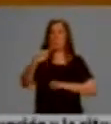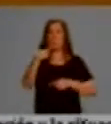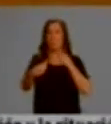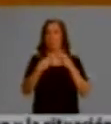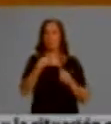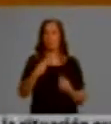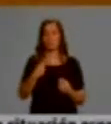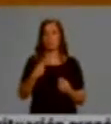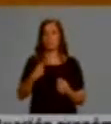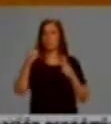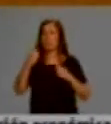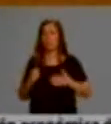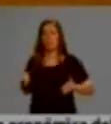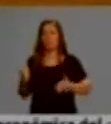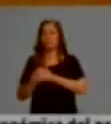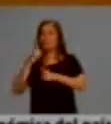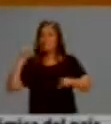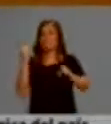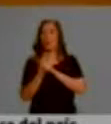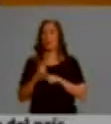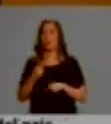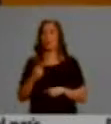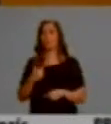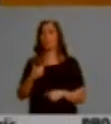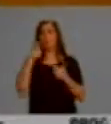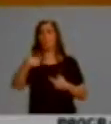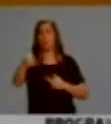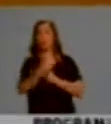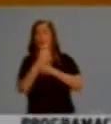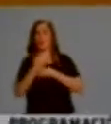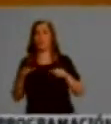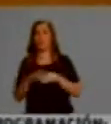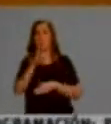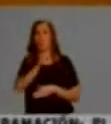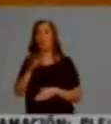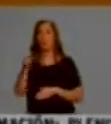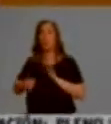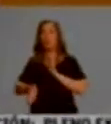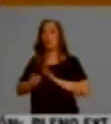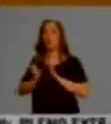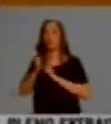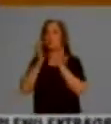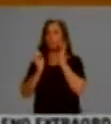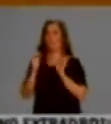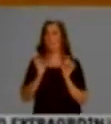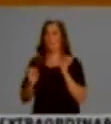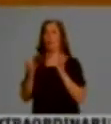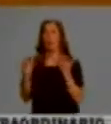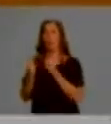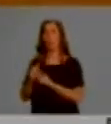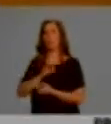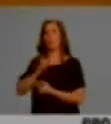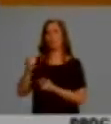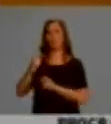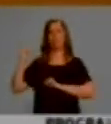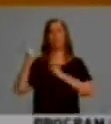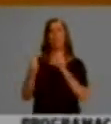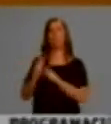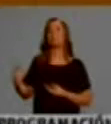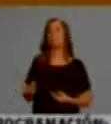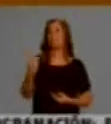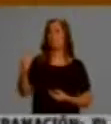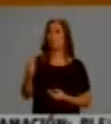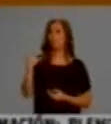utilizar todo el poder del Estado para destruir su partido. Mientras avanzaba en su particular pulso con el señor Bárcenas,